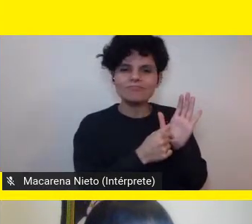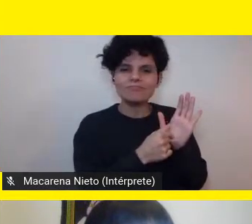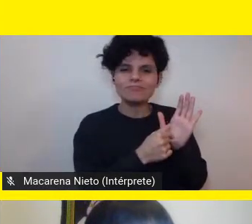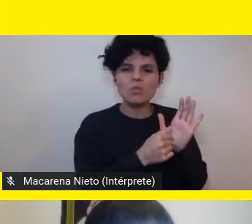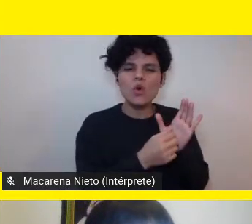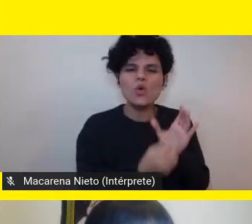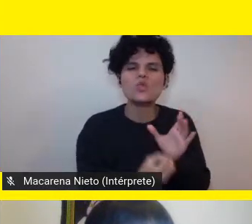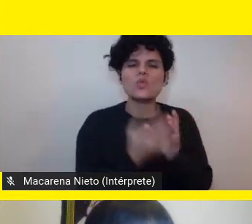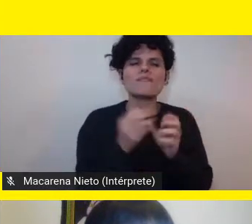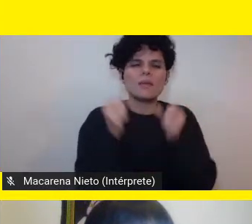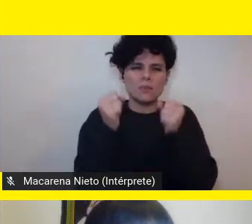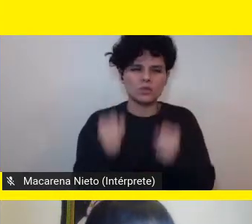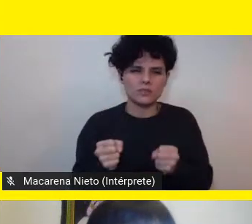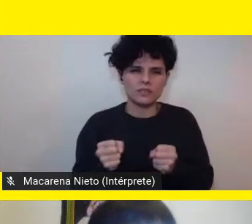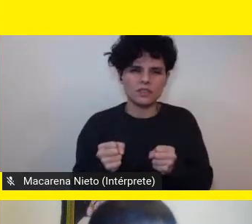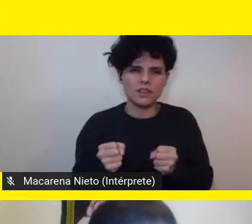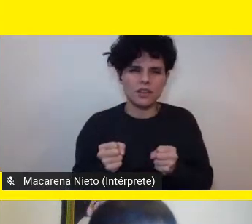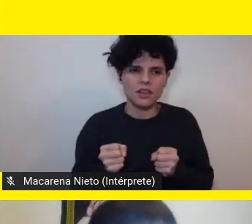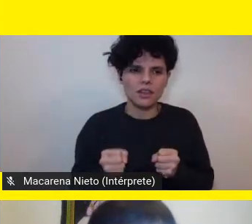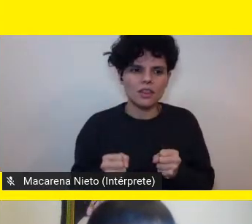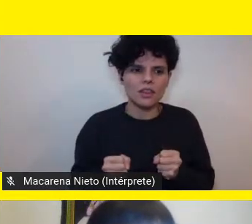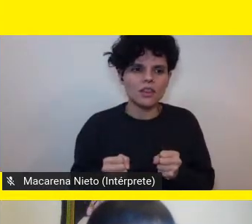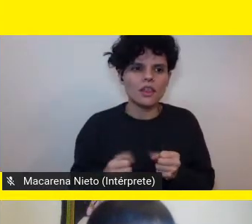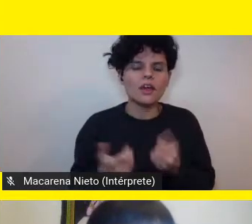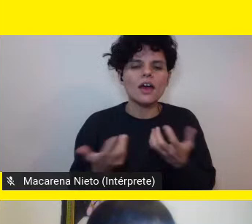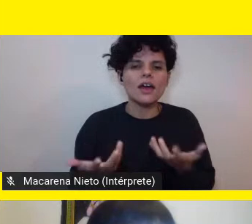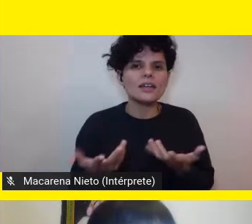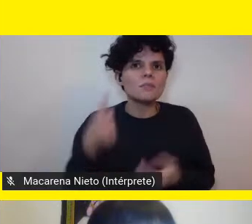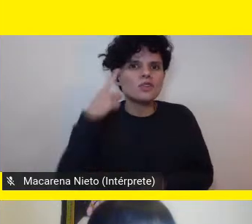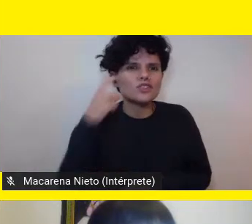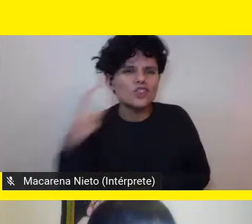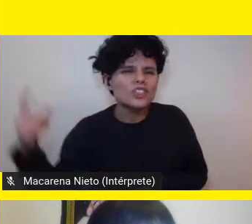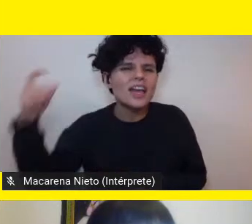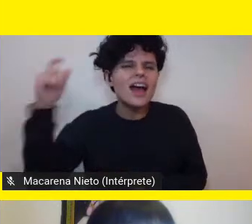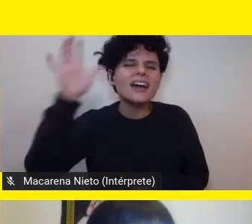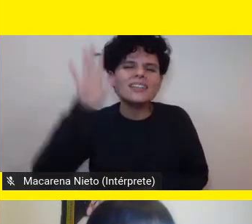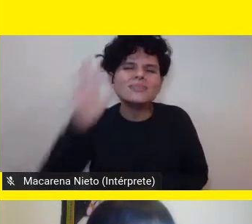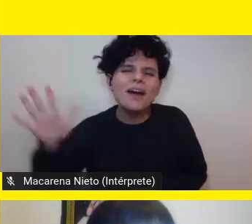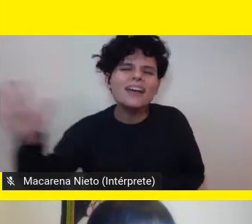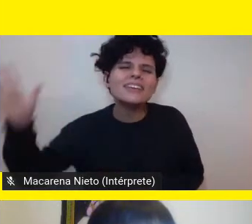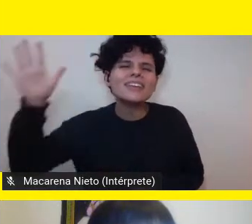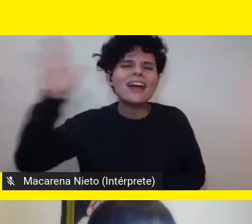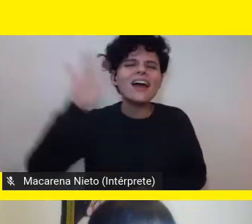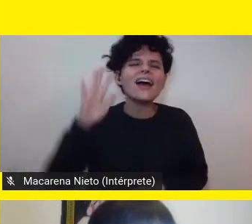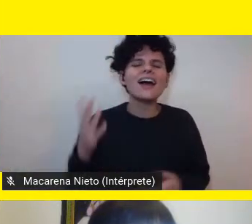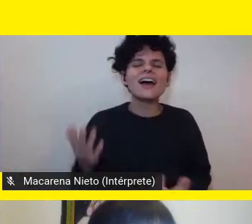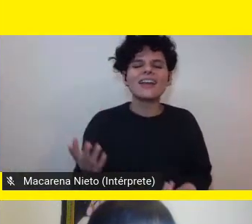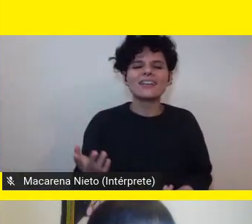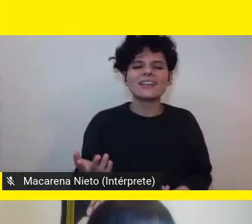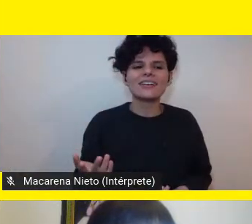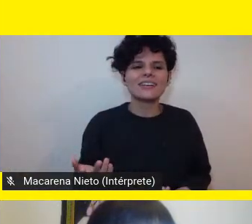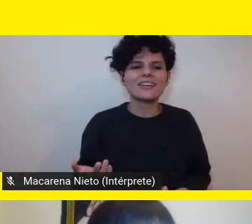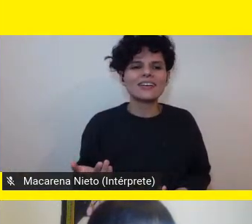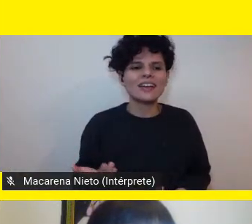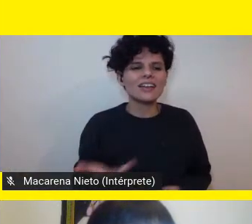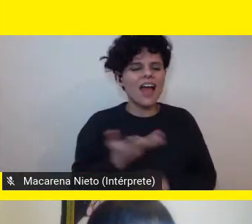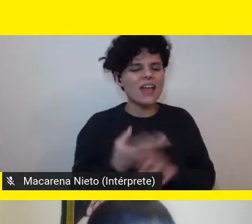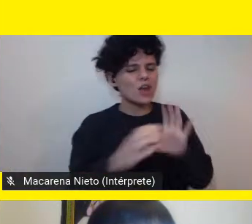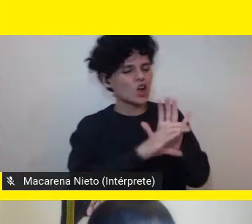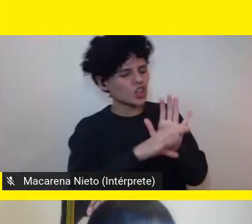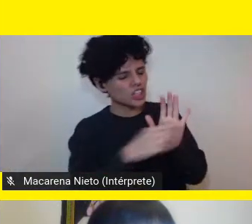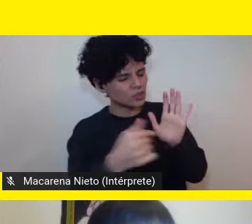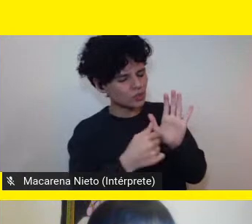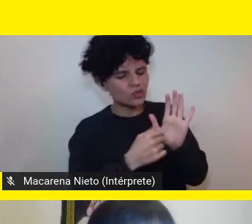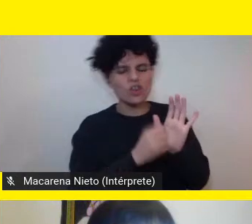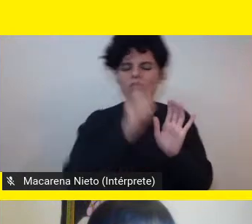El hecho de que podamos imaginar, soñar, idear un ordenamiento que nos permita, un